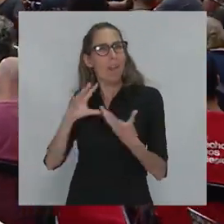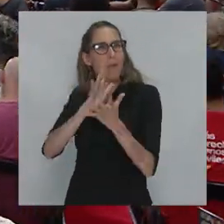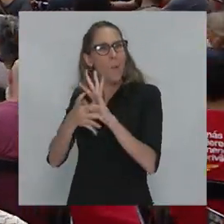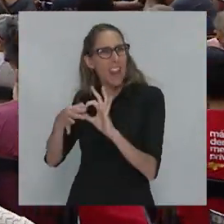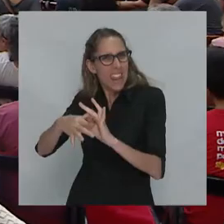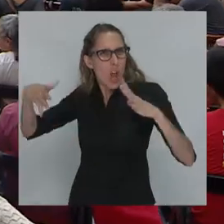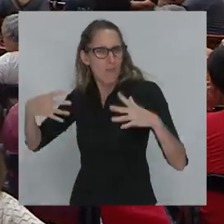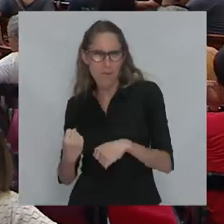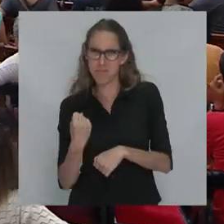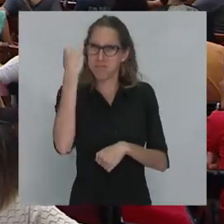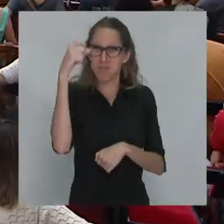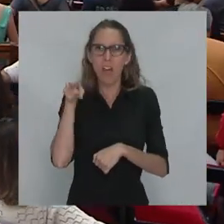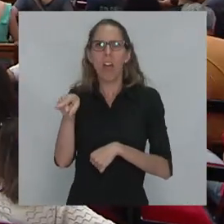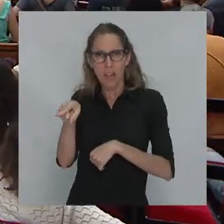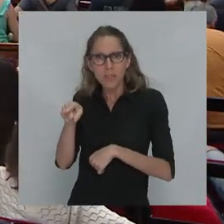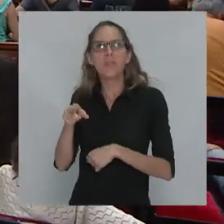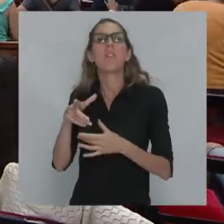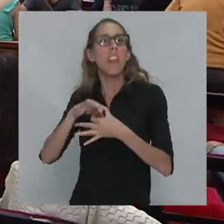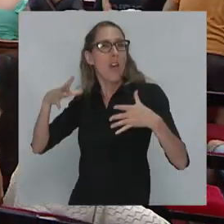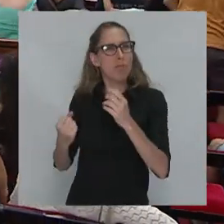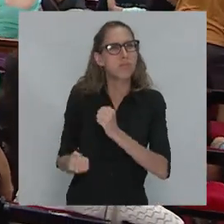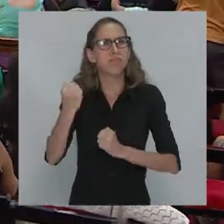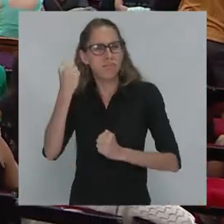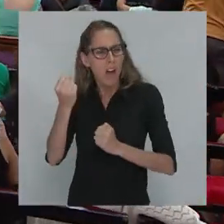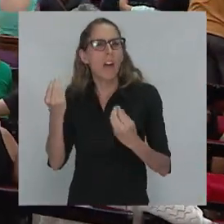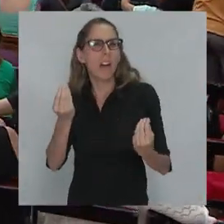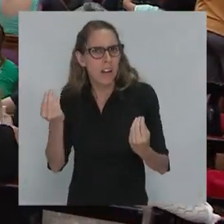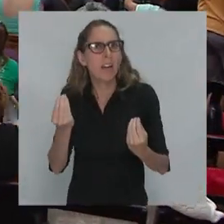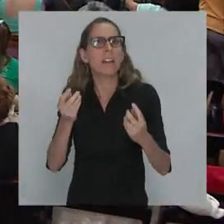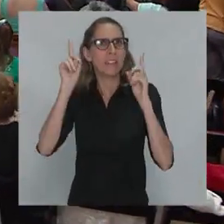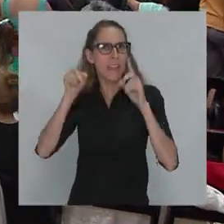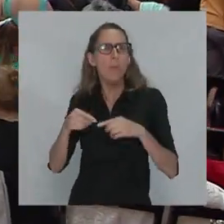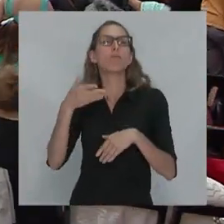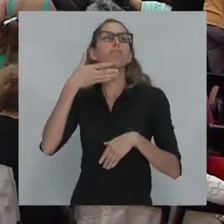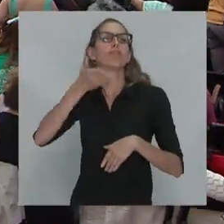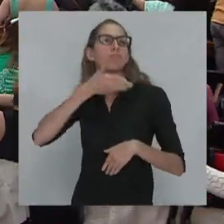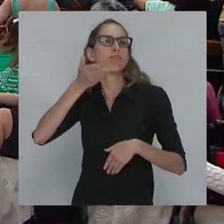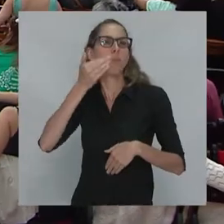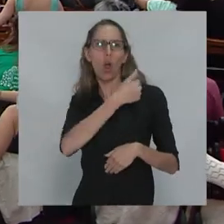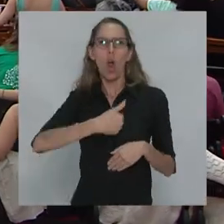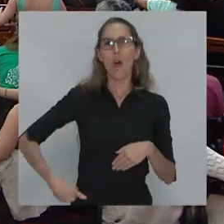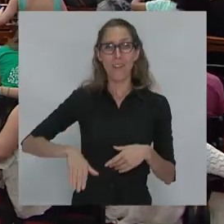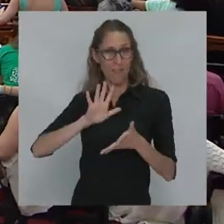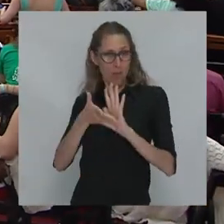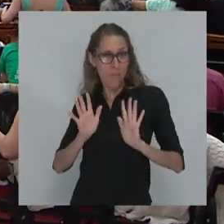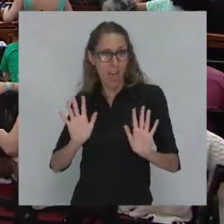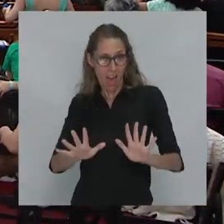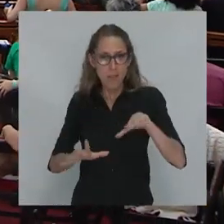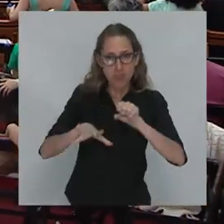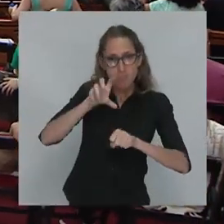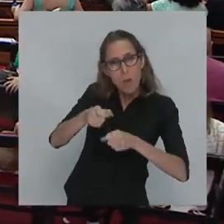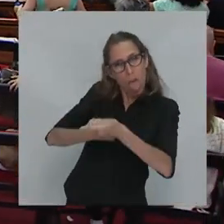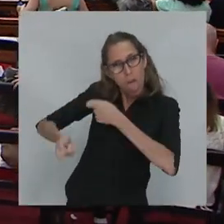más extremo, ese liberalismo que está marginado incluso del discurso oficial de los gobiernos neoliberales en América